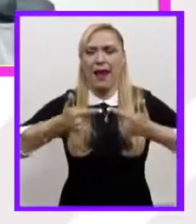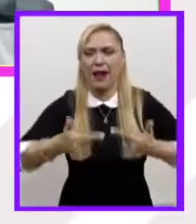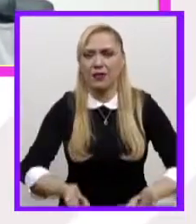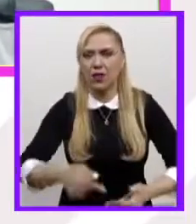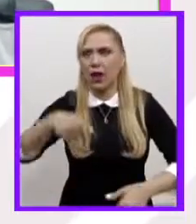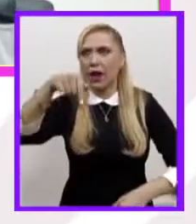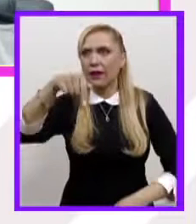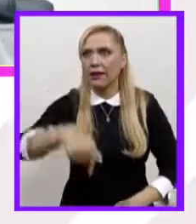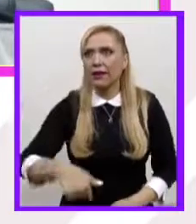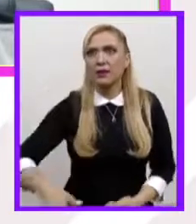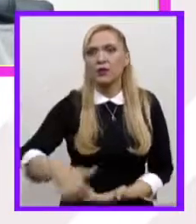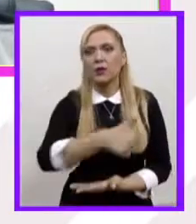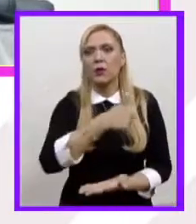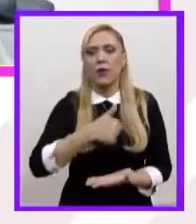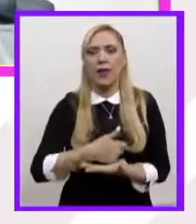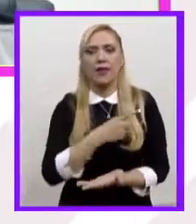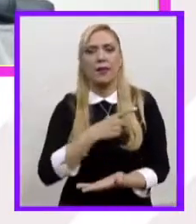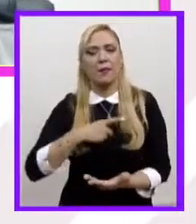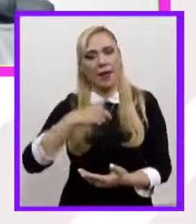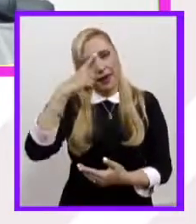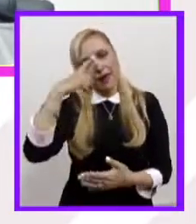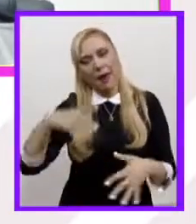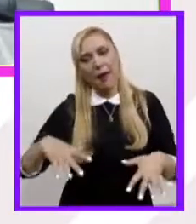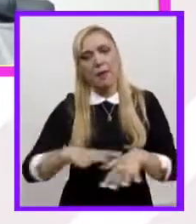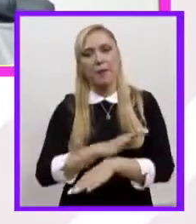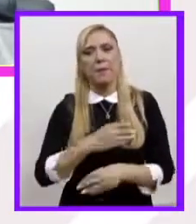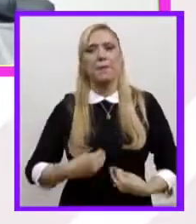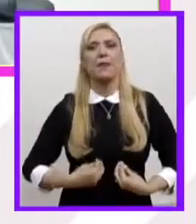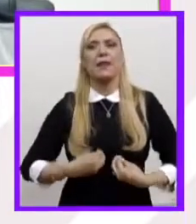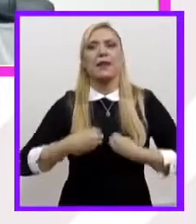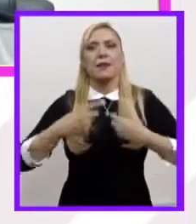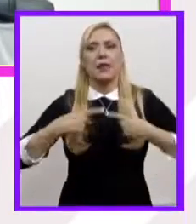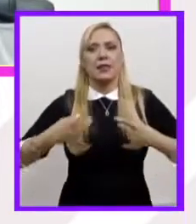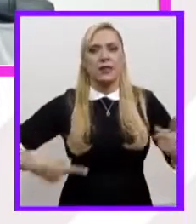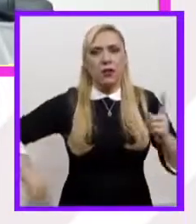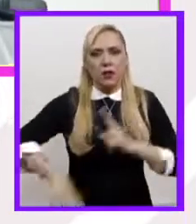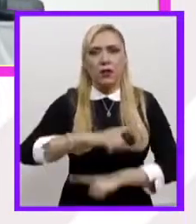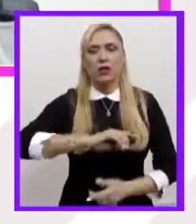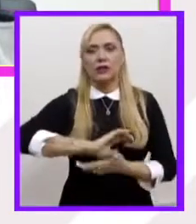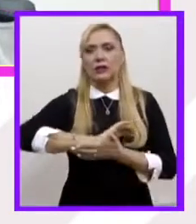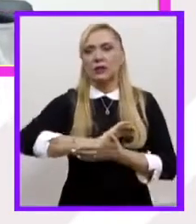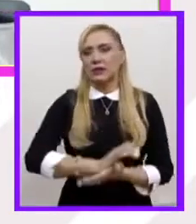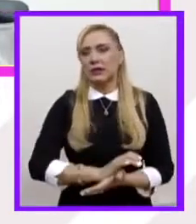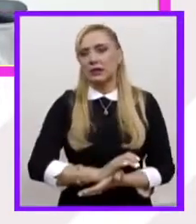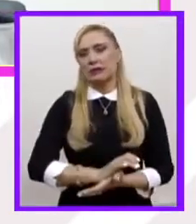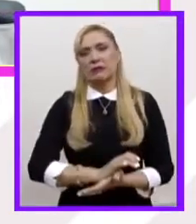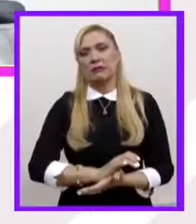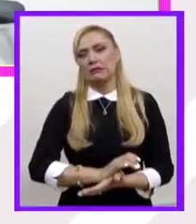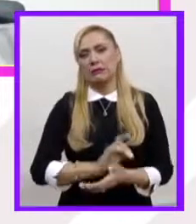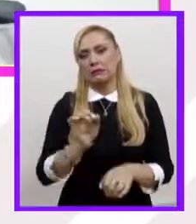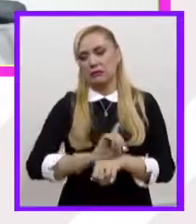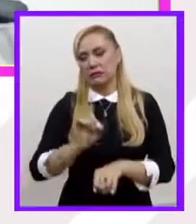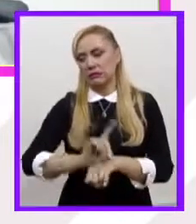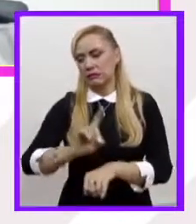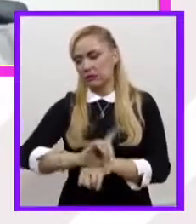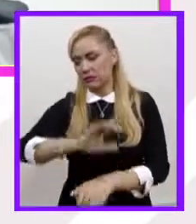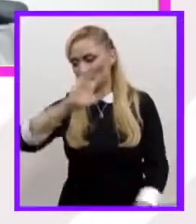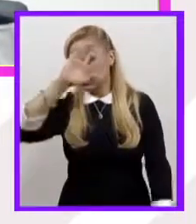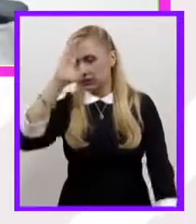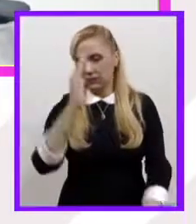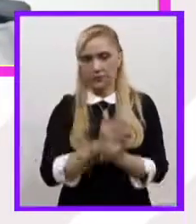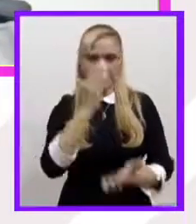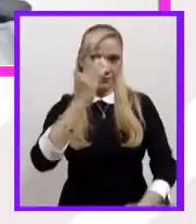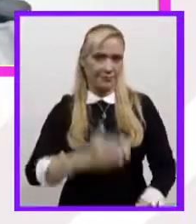que comprenda el impacto que tiene en la vida de las personas padecer la discriminación todos los días en todos los